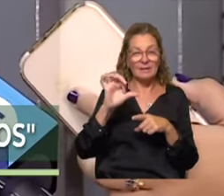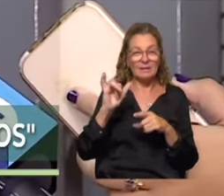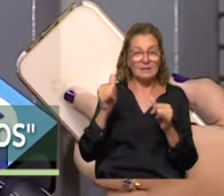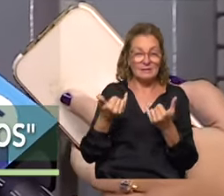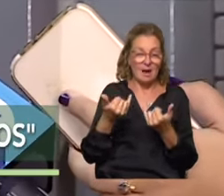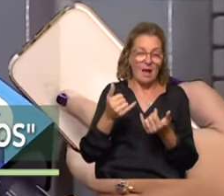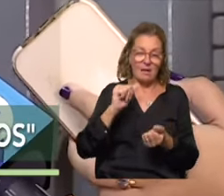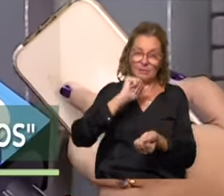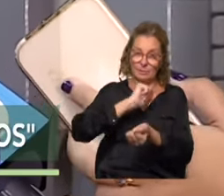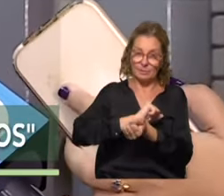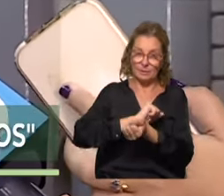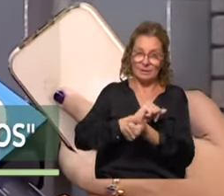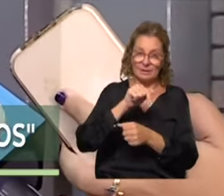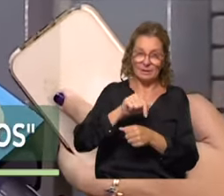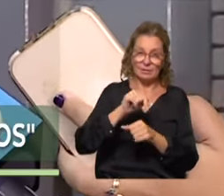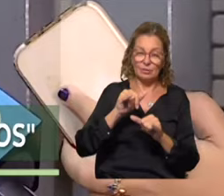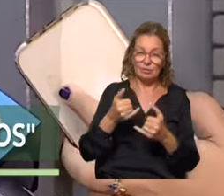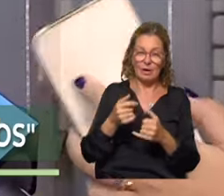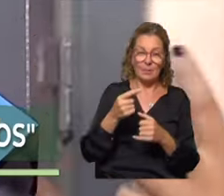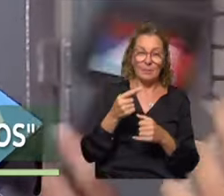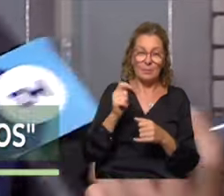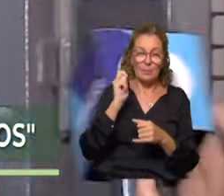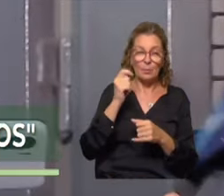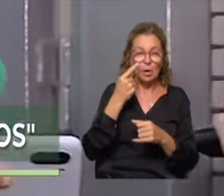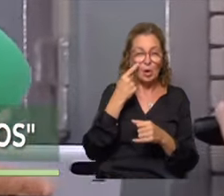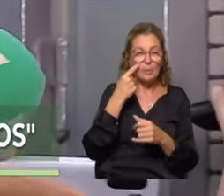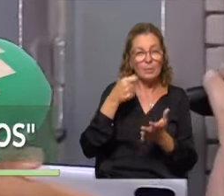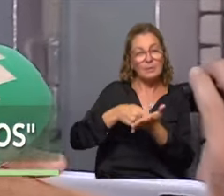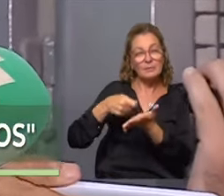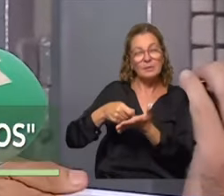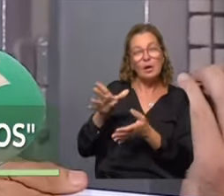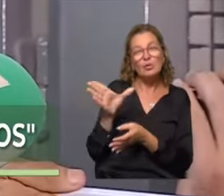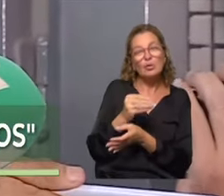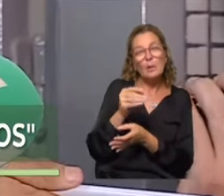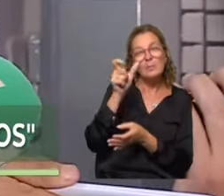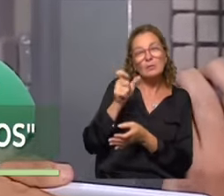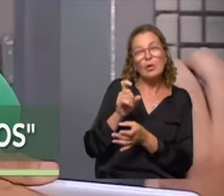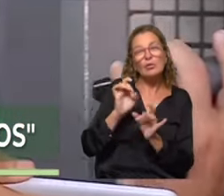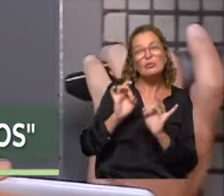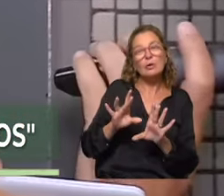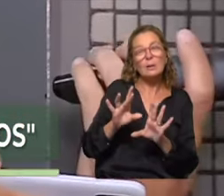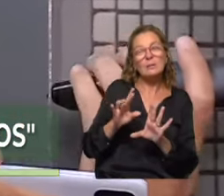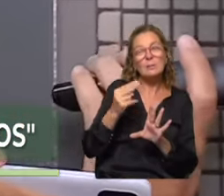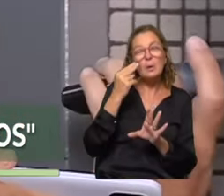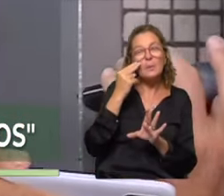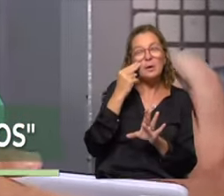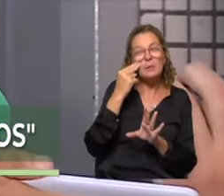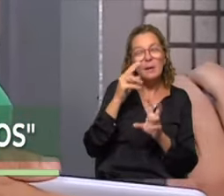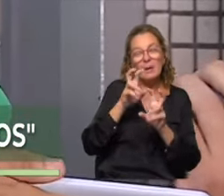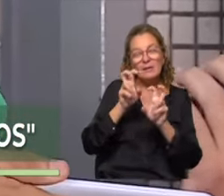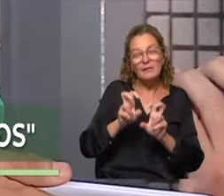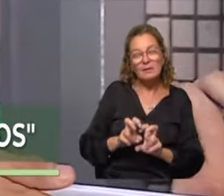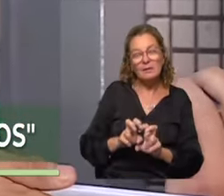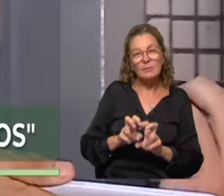condenadas, incluso en este caso que es de público conocimiento. ¿El resarcimiento es para todas las víctimas o solo para las víctimas afectadas por la